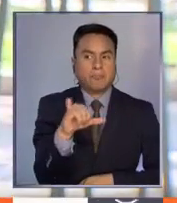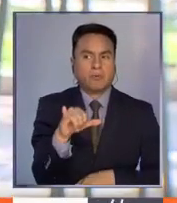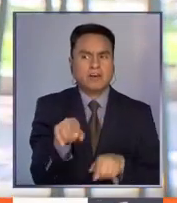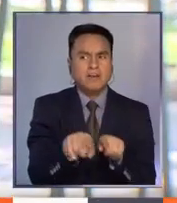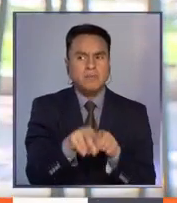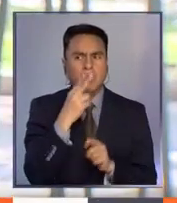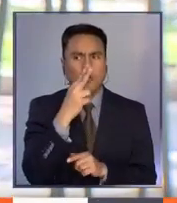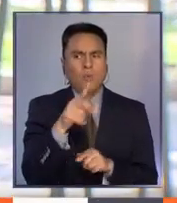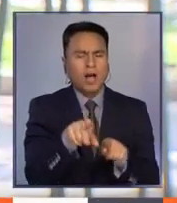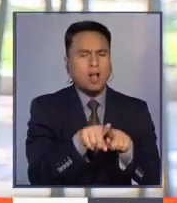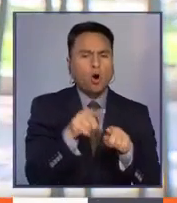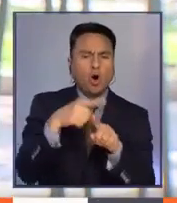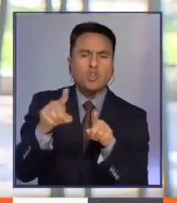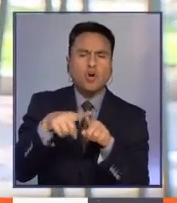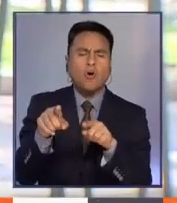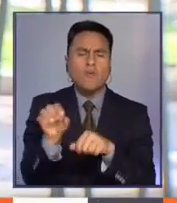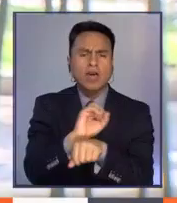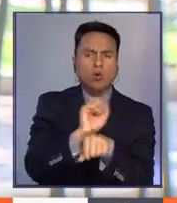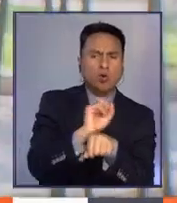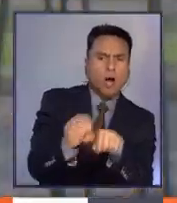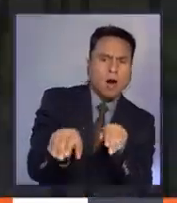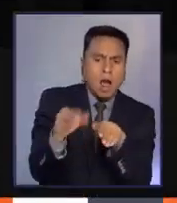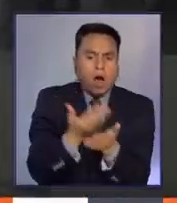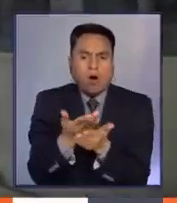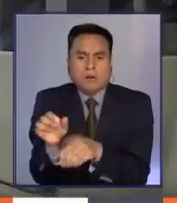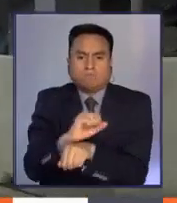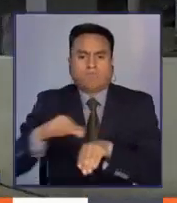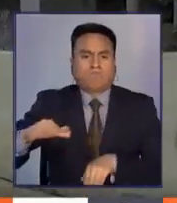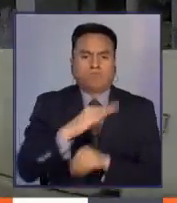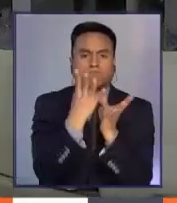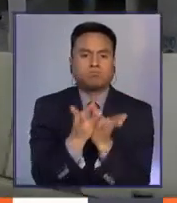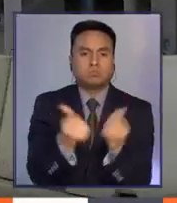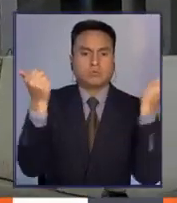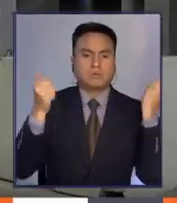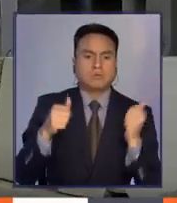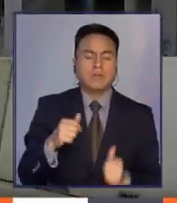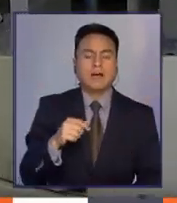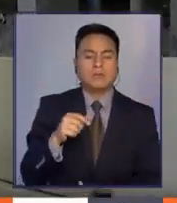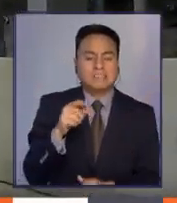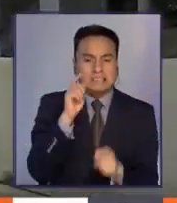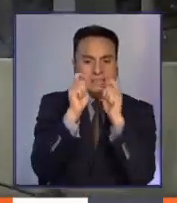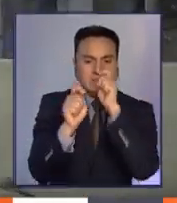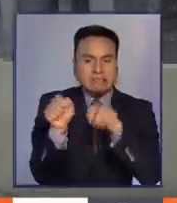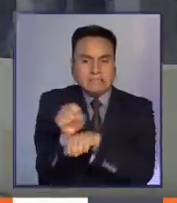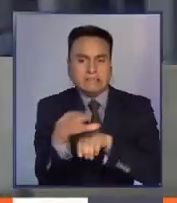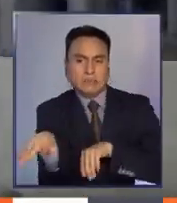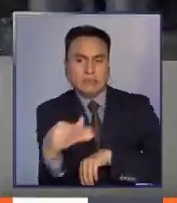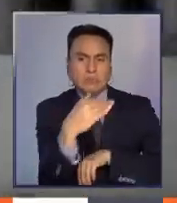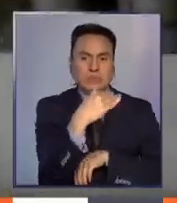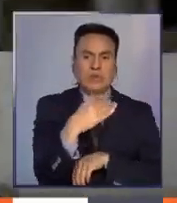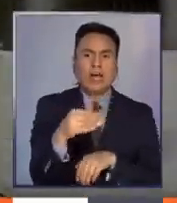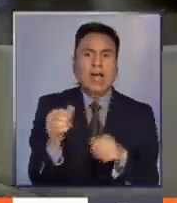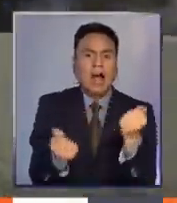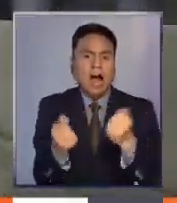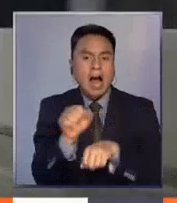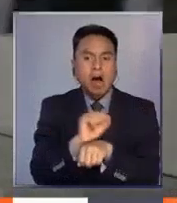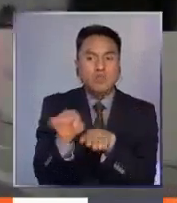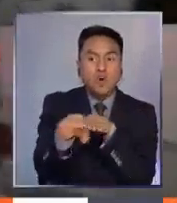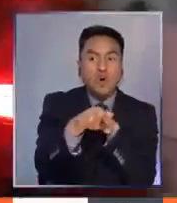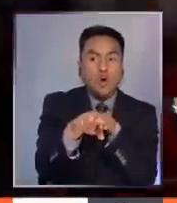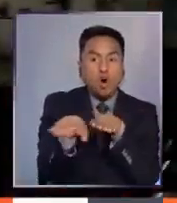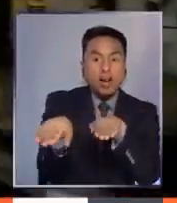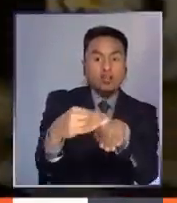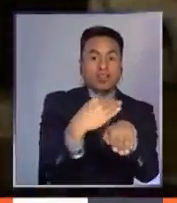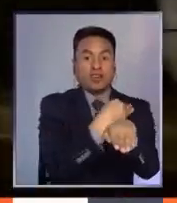que se mueve el otro vehículo y aprovecho a acelerar y ahí pudimos escapar. Una arriesgada maniobra, si no fuera porque el conductor del auto de los delincuentes